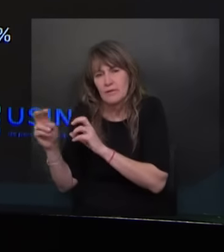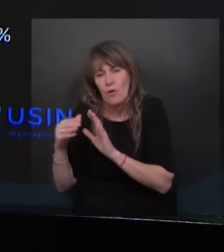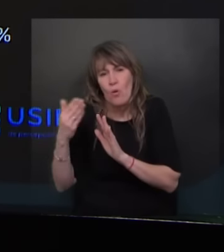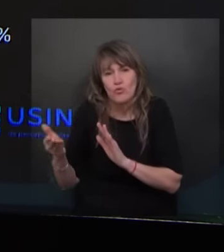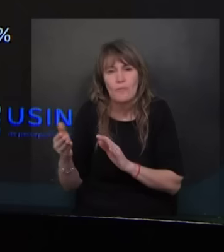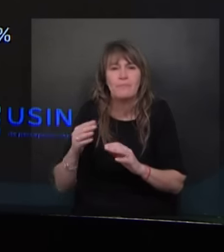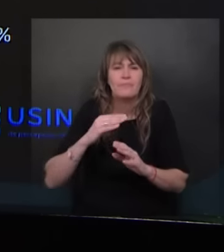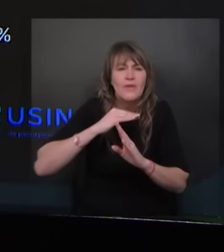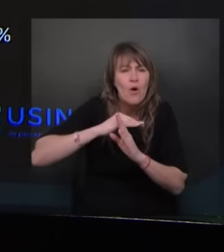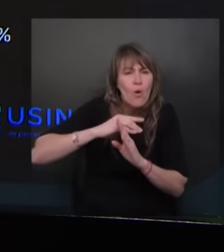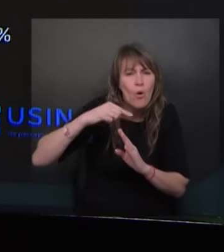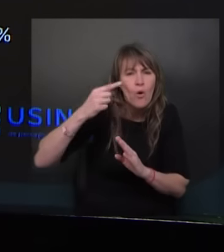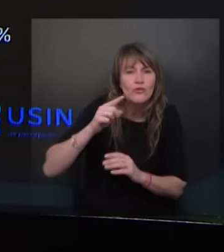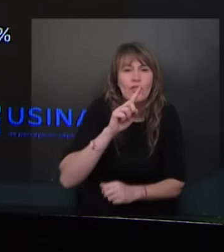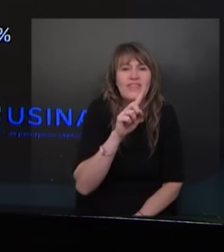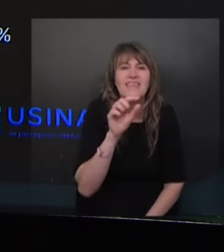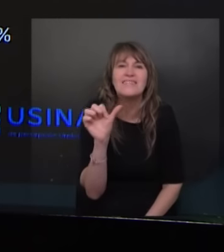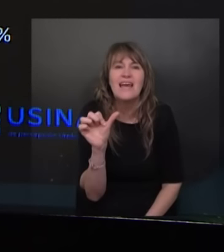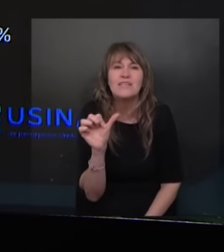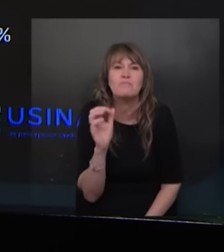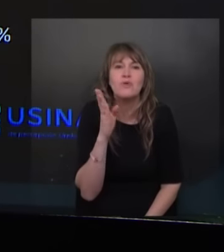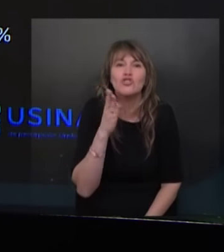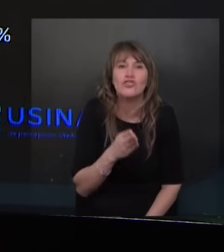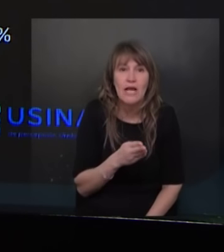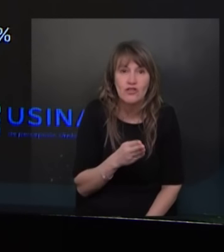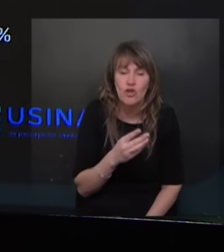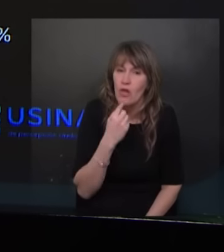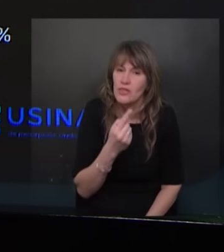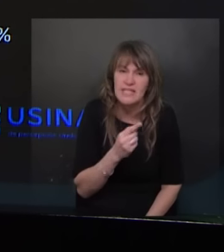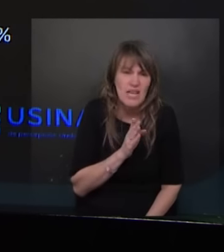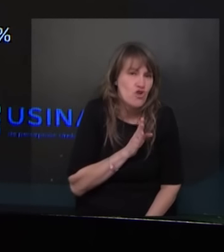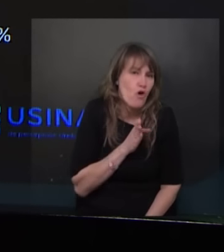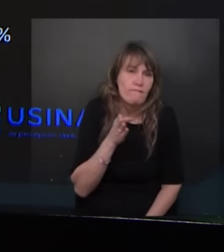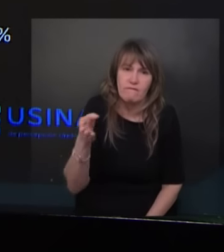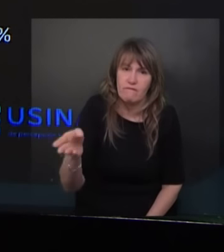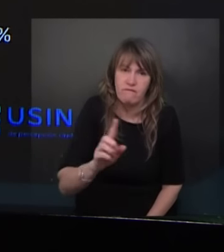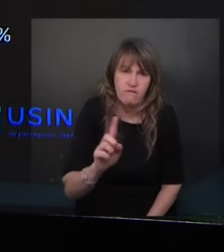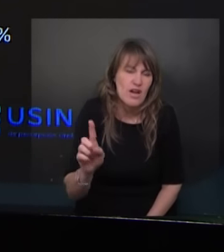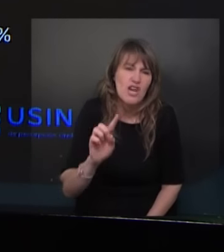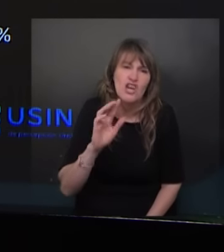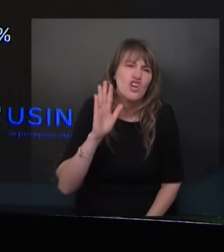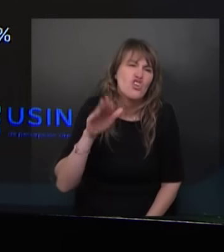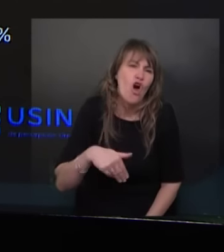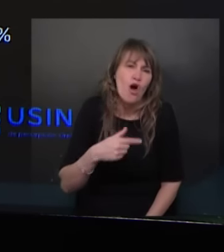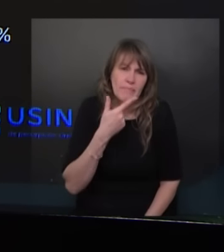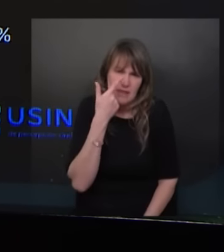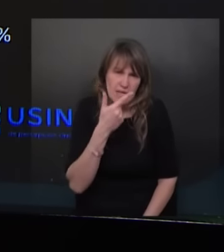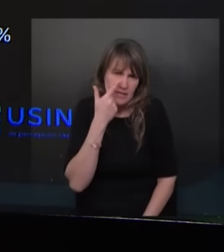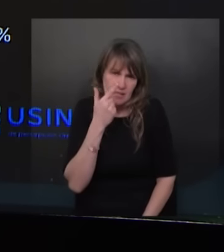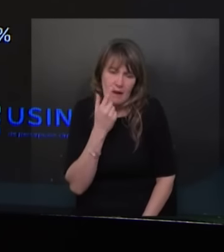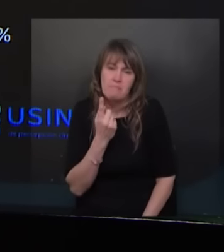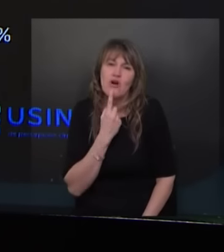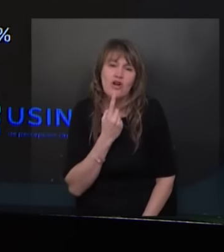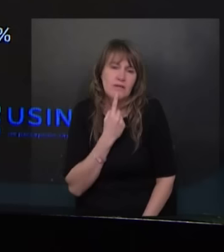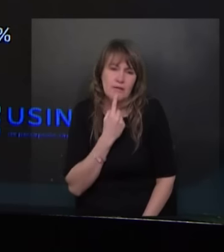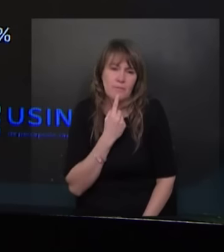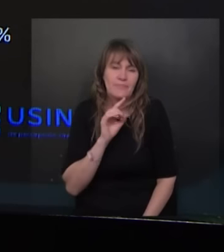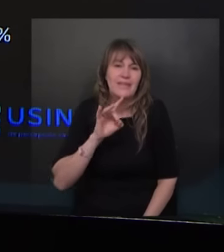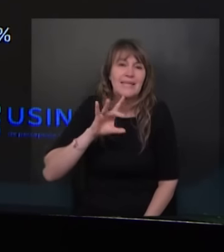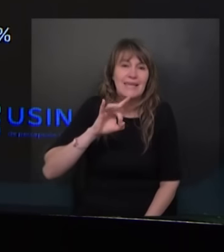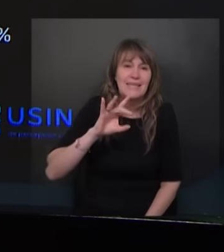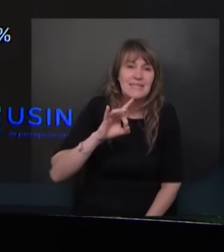medio hay un 16 por que manifestó que no fue a votar porque no está interesado en la política hay un 15%